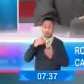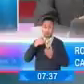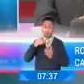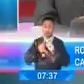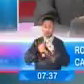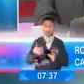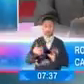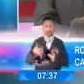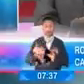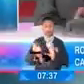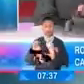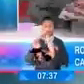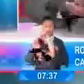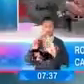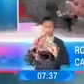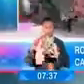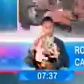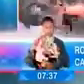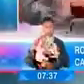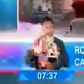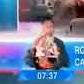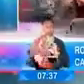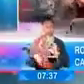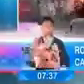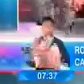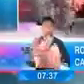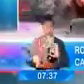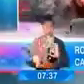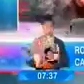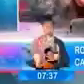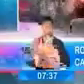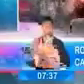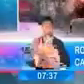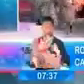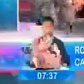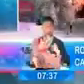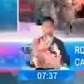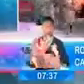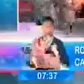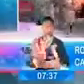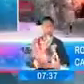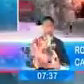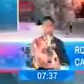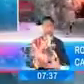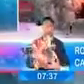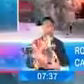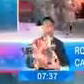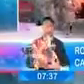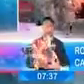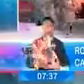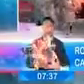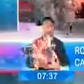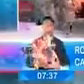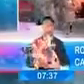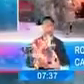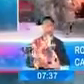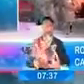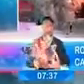de discusión de este Código de la Salud. Se dio paso a la Asamblea luego de larguísimo tiempo. Esta última me parece